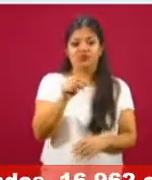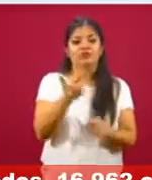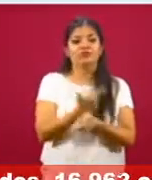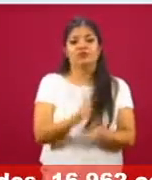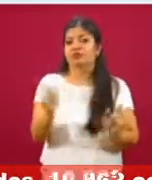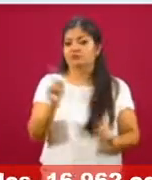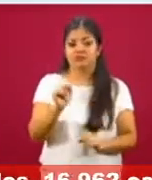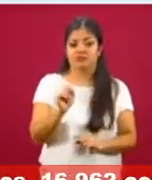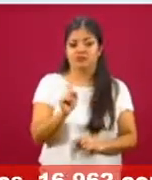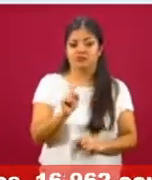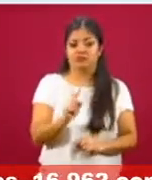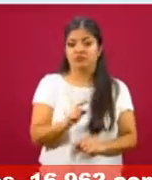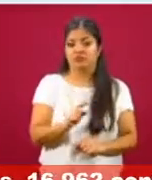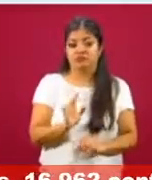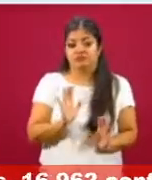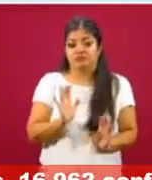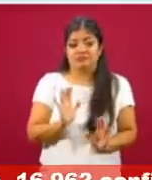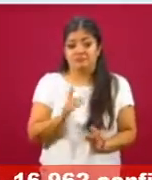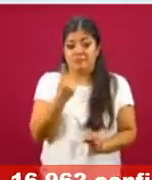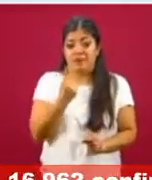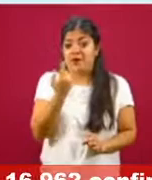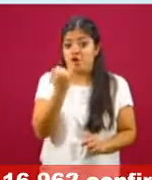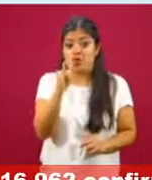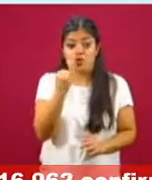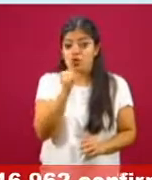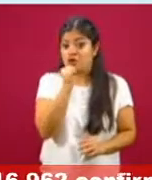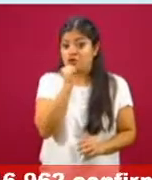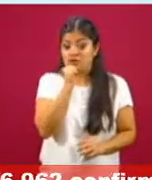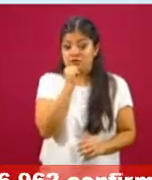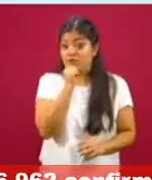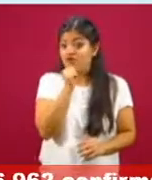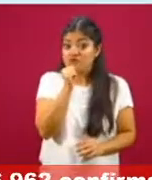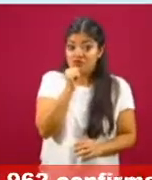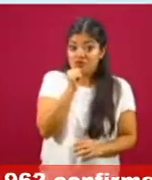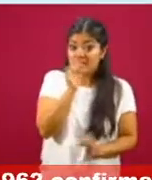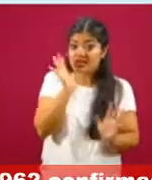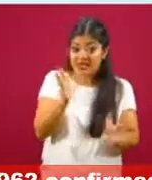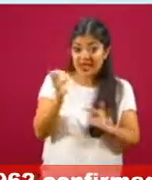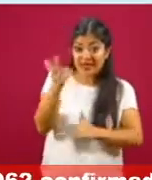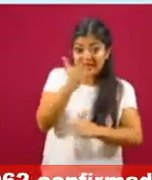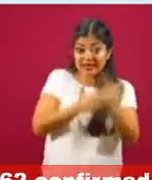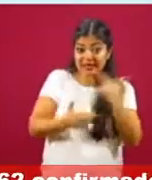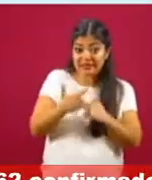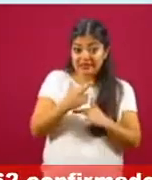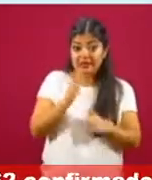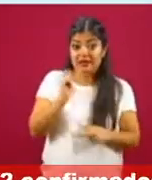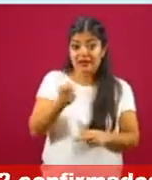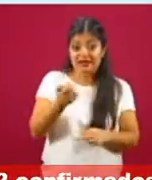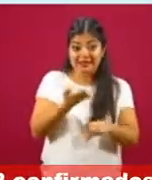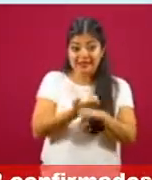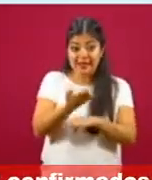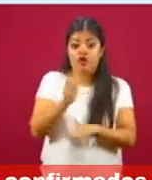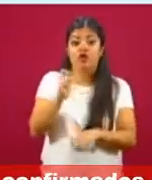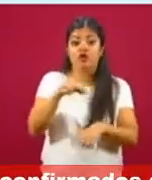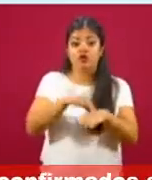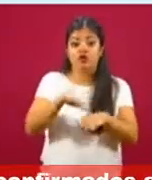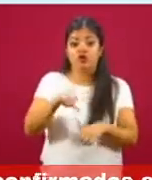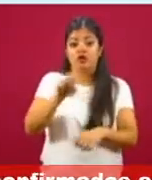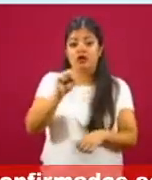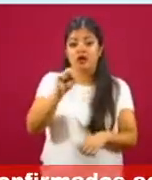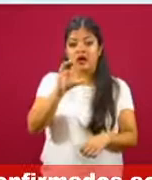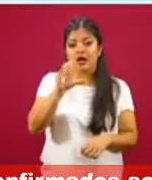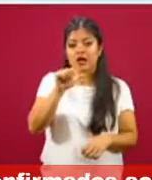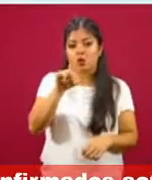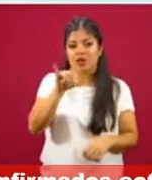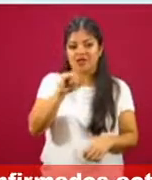a partir del 1 de junio. No regresar las autoridades estatales, la doctora Claudia Sheinbaum, jefa